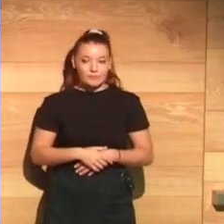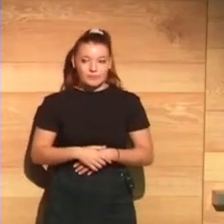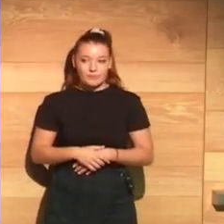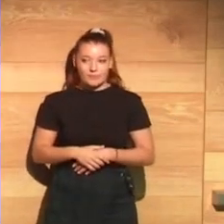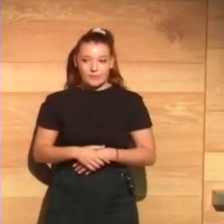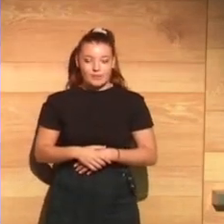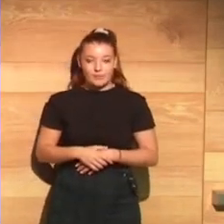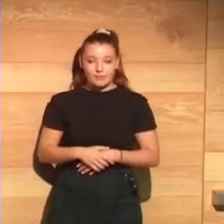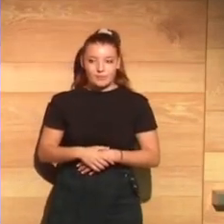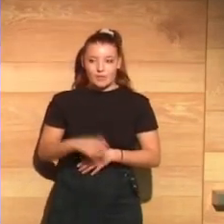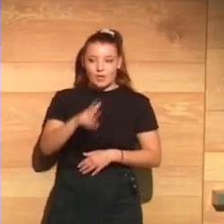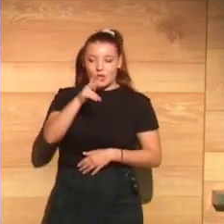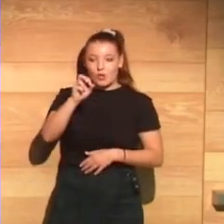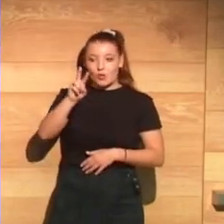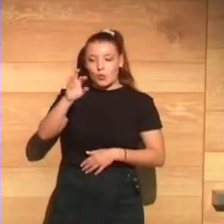de nuestro amigo Arthur,